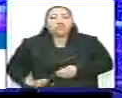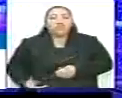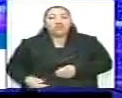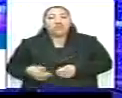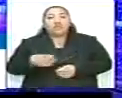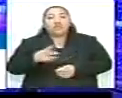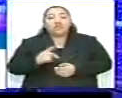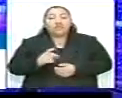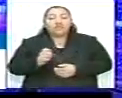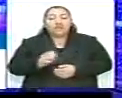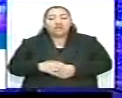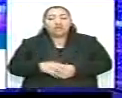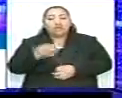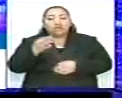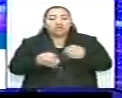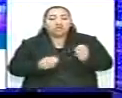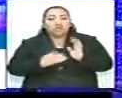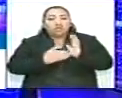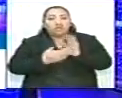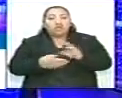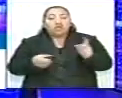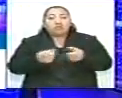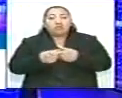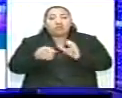Comisión de Constitución para